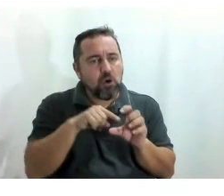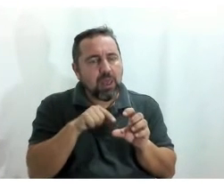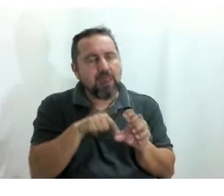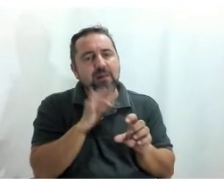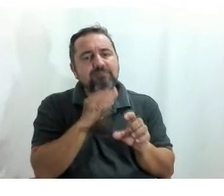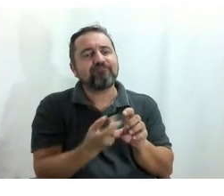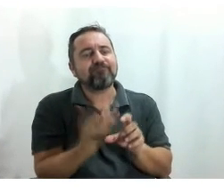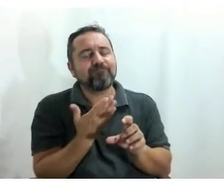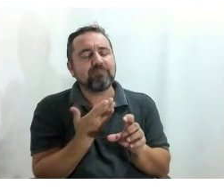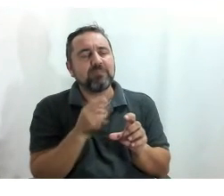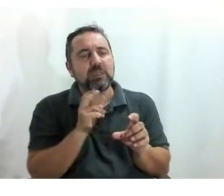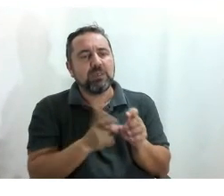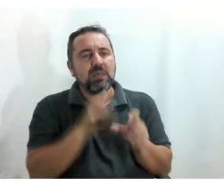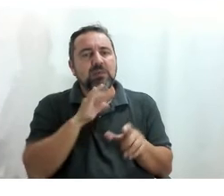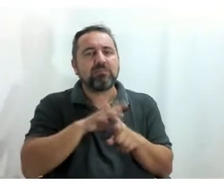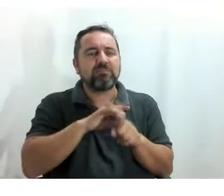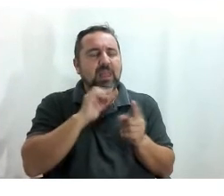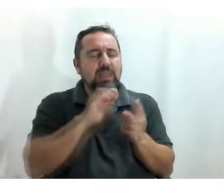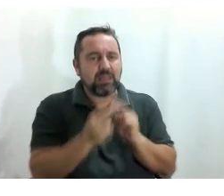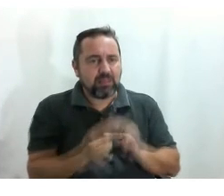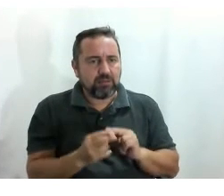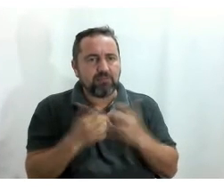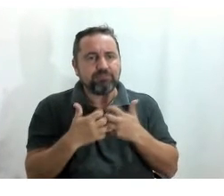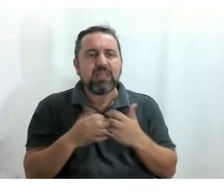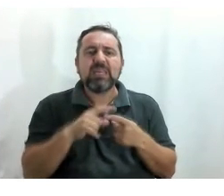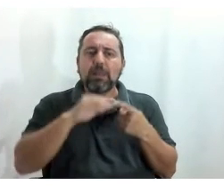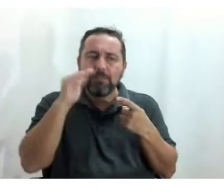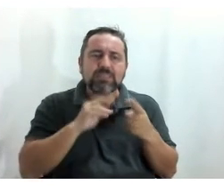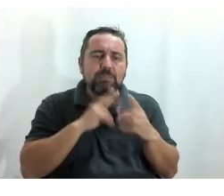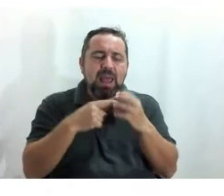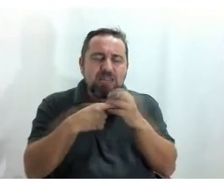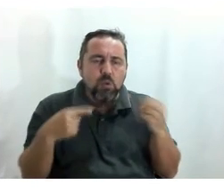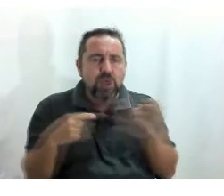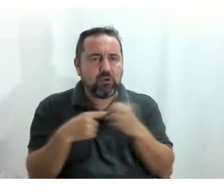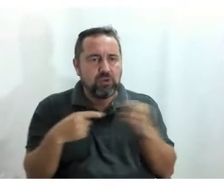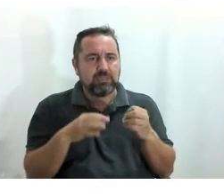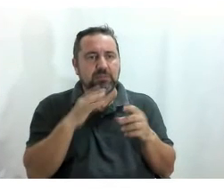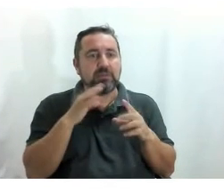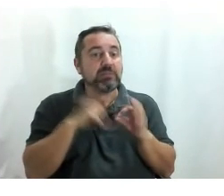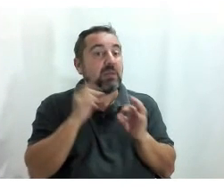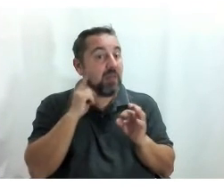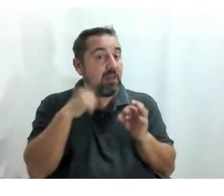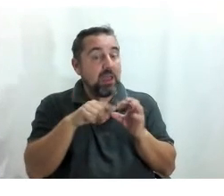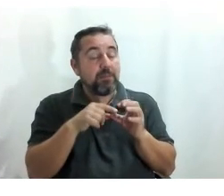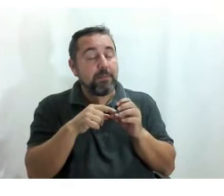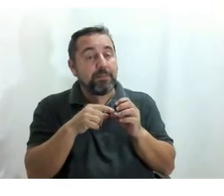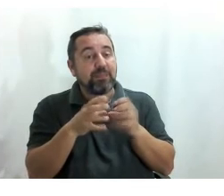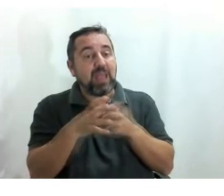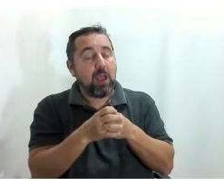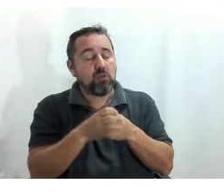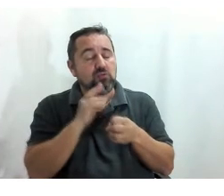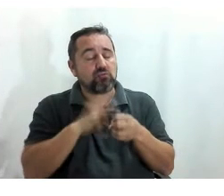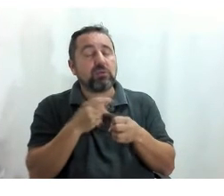unas alteraciones en la mineralización, así como un menor número de neuronas en el ganglio auditivo y otra serie de